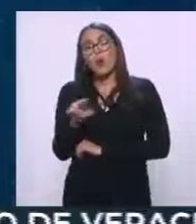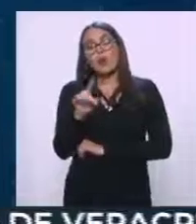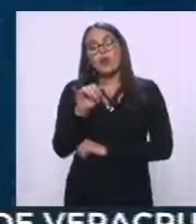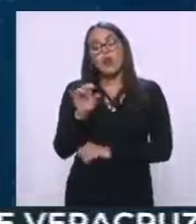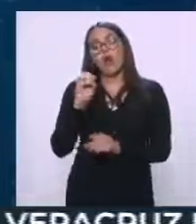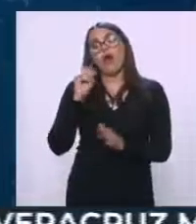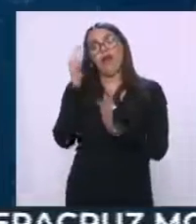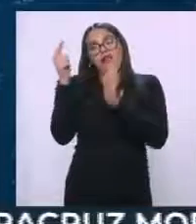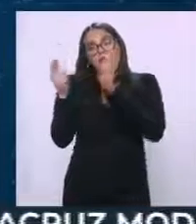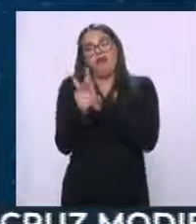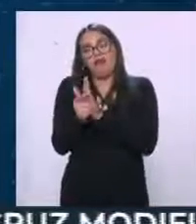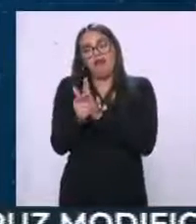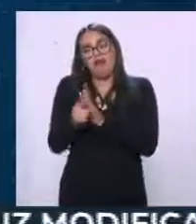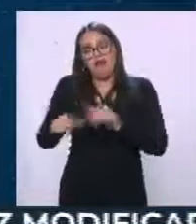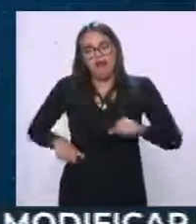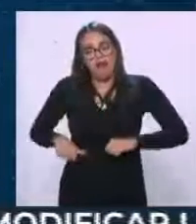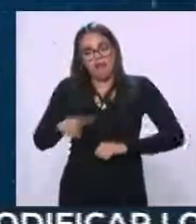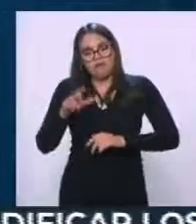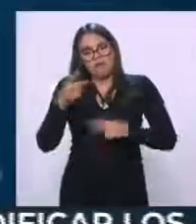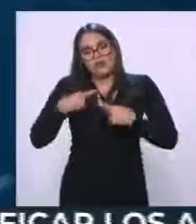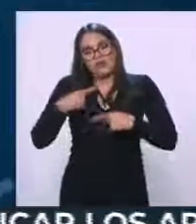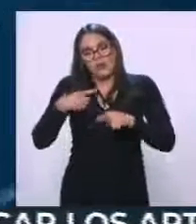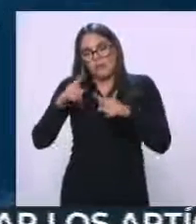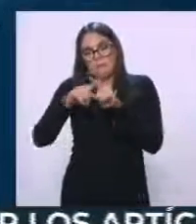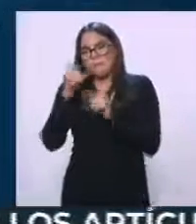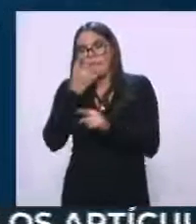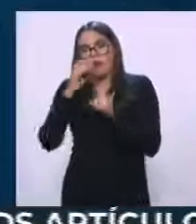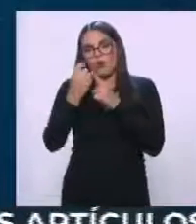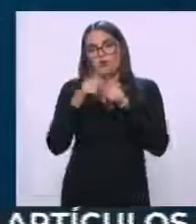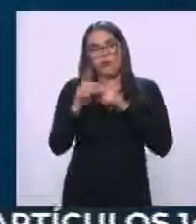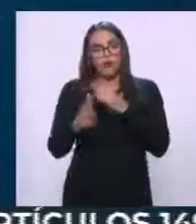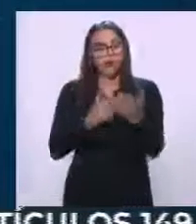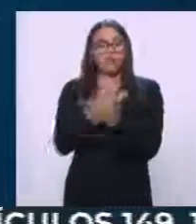legal, cosa que para nada sería así. Muchísimas gracias, Carla Michel.